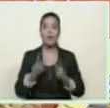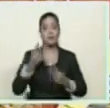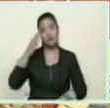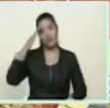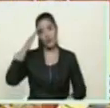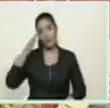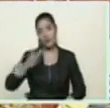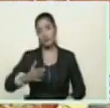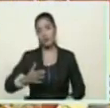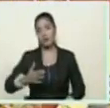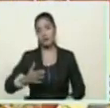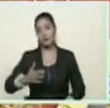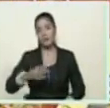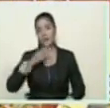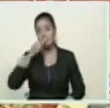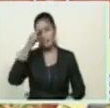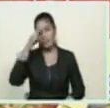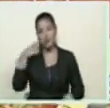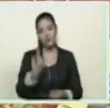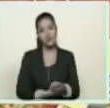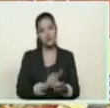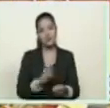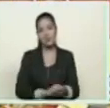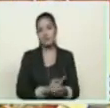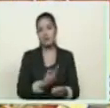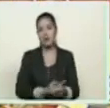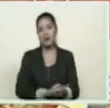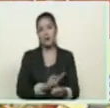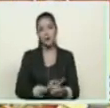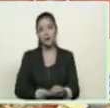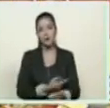comandante padre y hermano